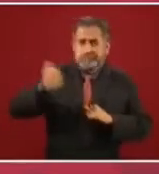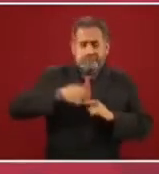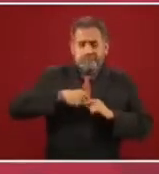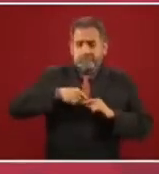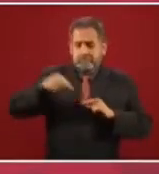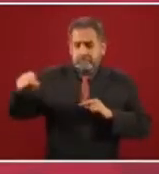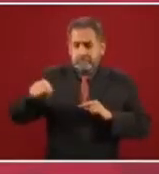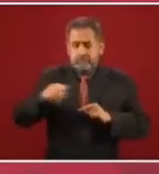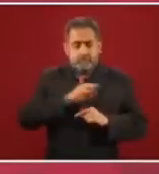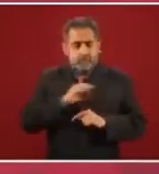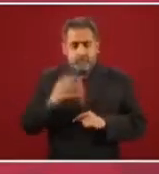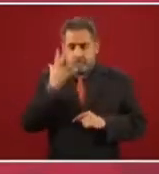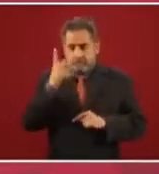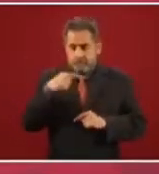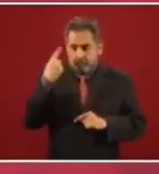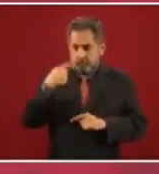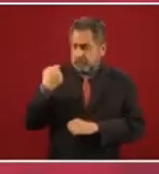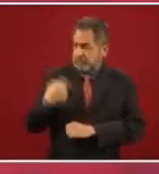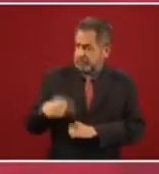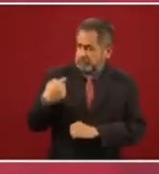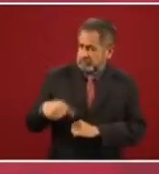en promedio 5 horas.